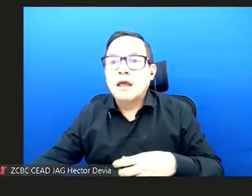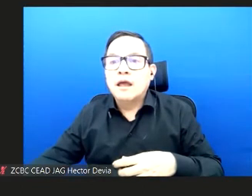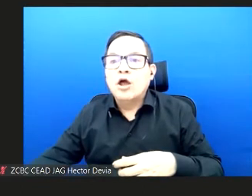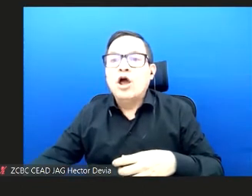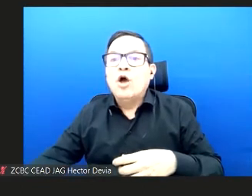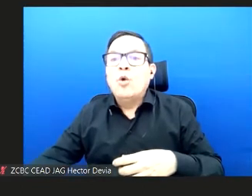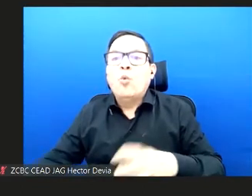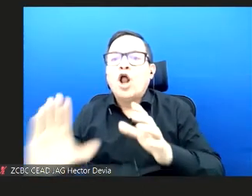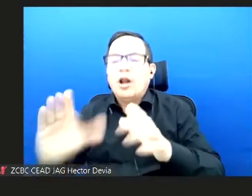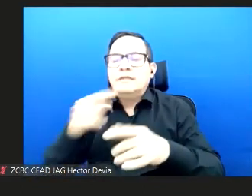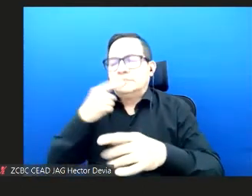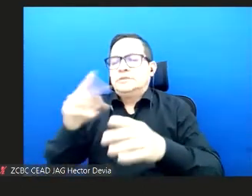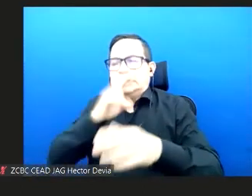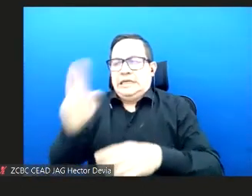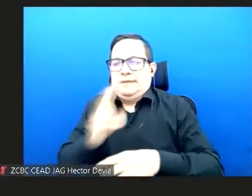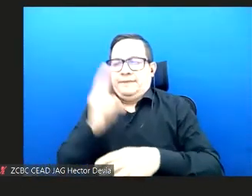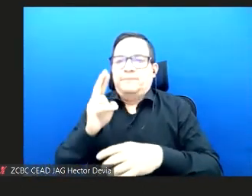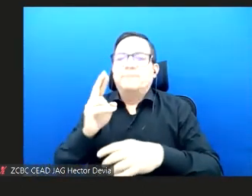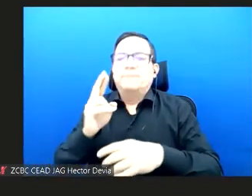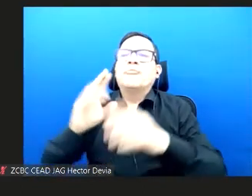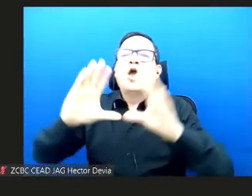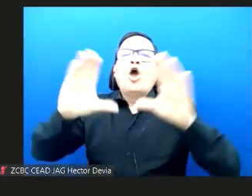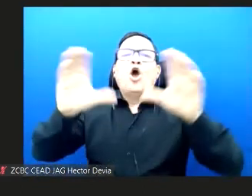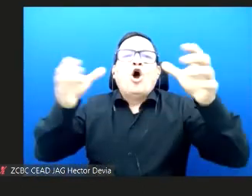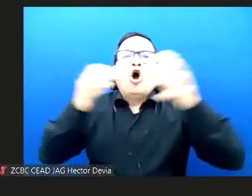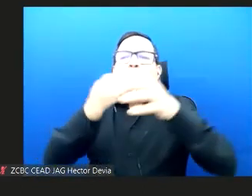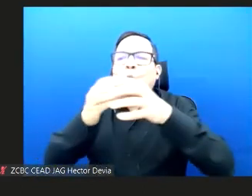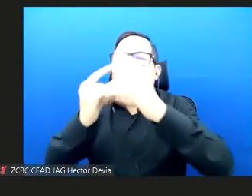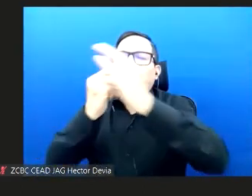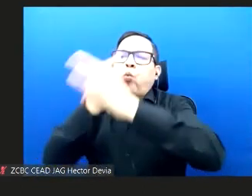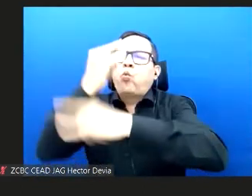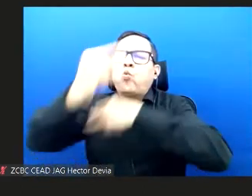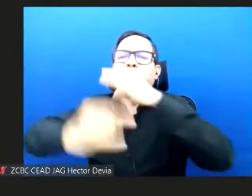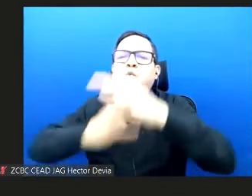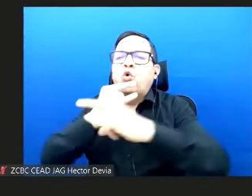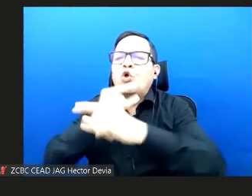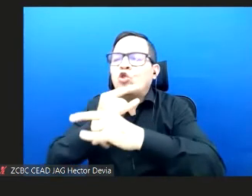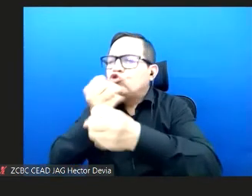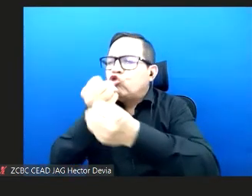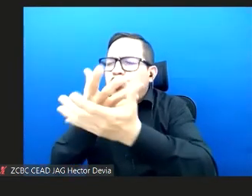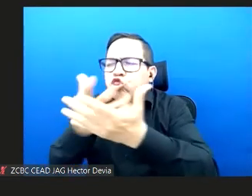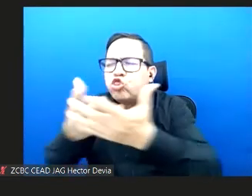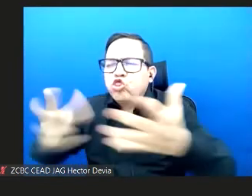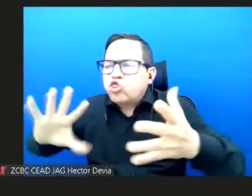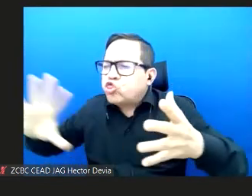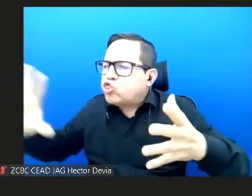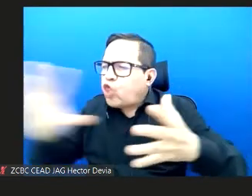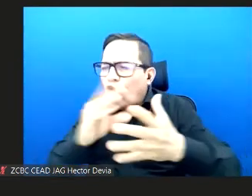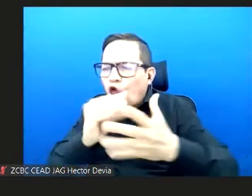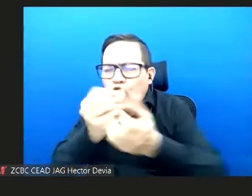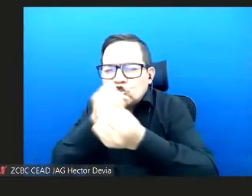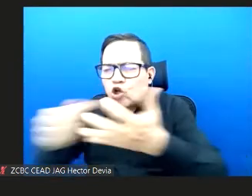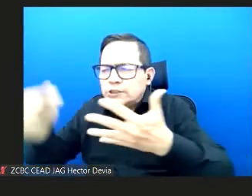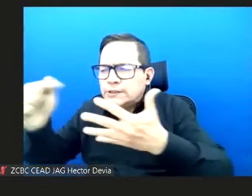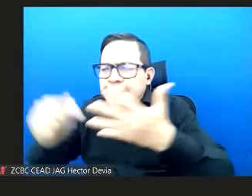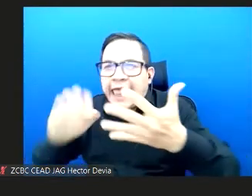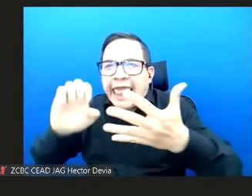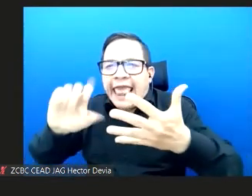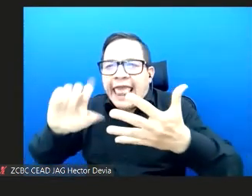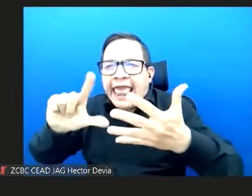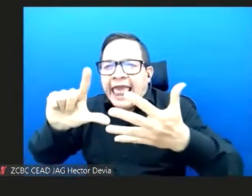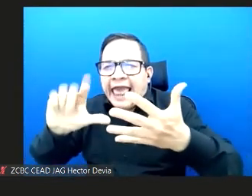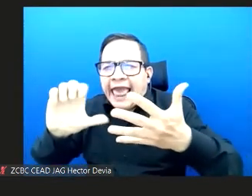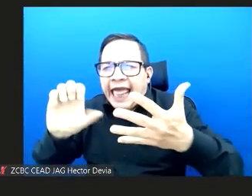Voy a repetir, bueno, estamos en el conjunto universal, que es aquel que está formado por todos los elementos que se estén estudiando en un determinado momento, ¿sí?